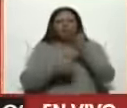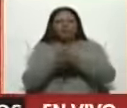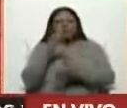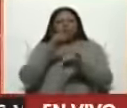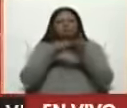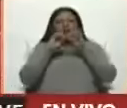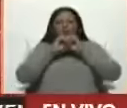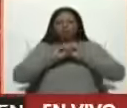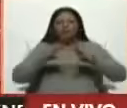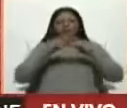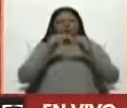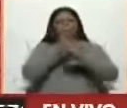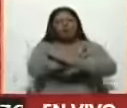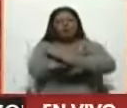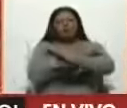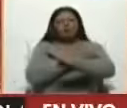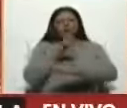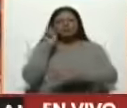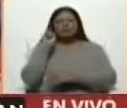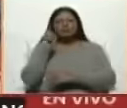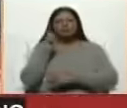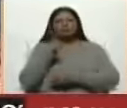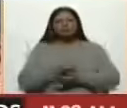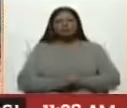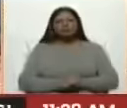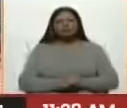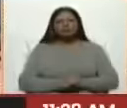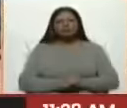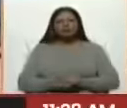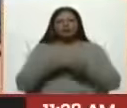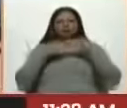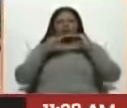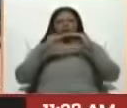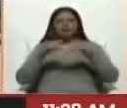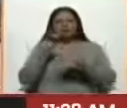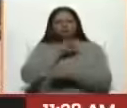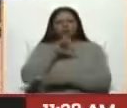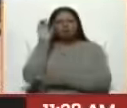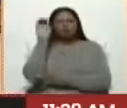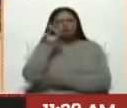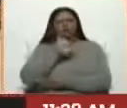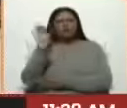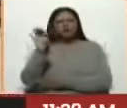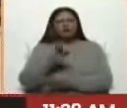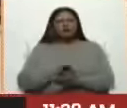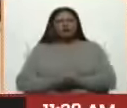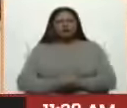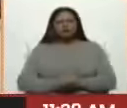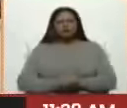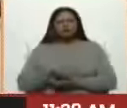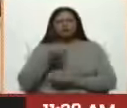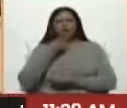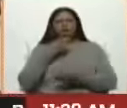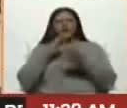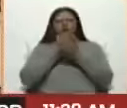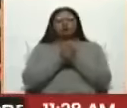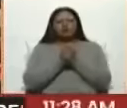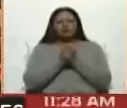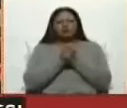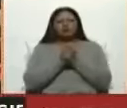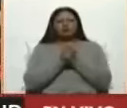Miranda toda la fuerza necesaria para la estabilidad y para el futuro del país. Bueno, compañeras, compañeras, queridos